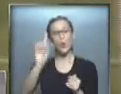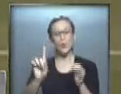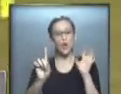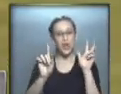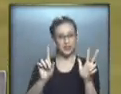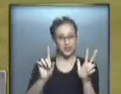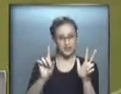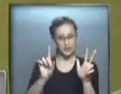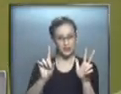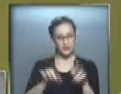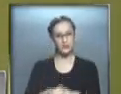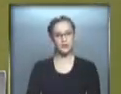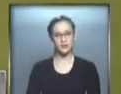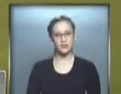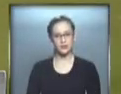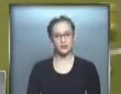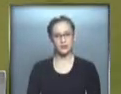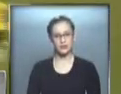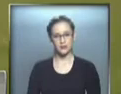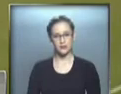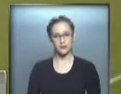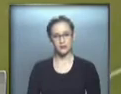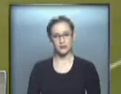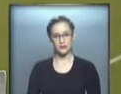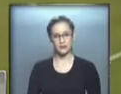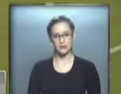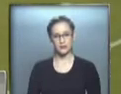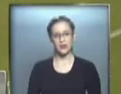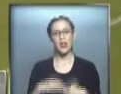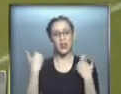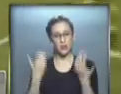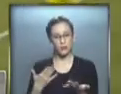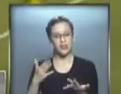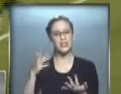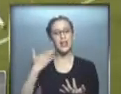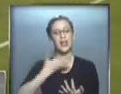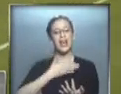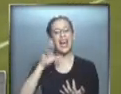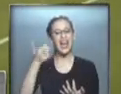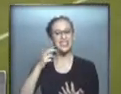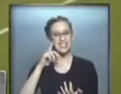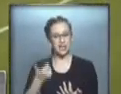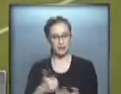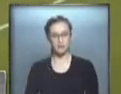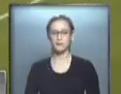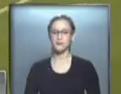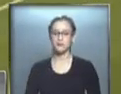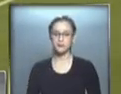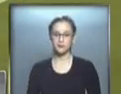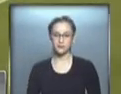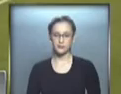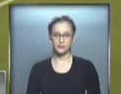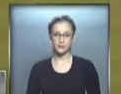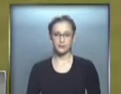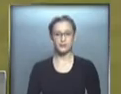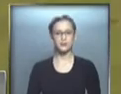los que nace arriba los hizo hoy en la selección y seguro después llegaba el turno de radamel falcao garcía el gran